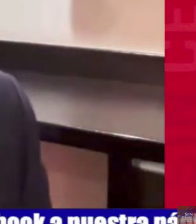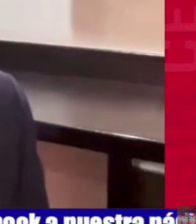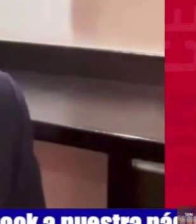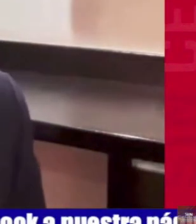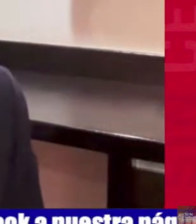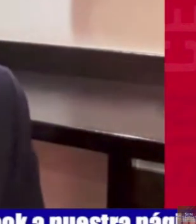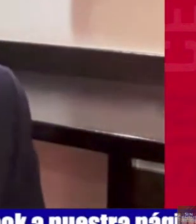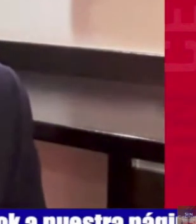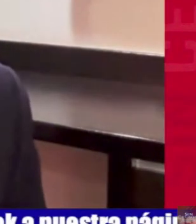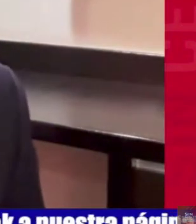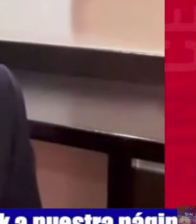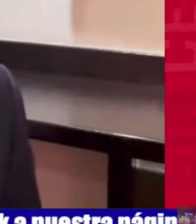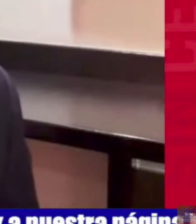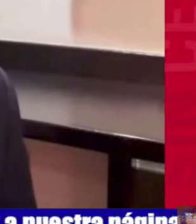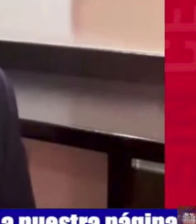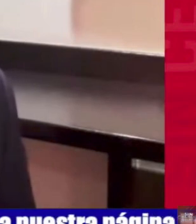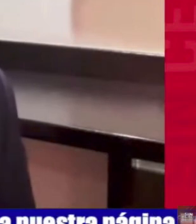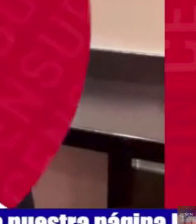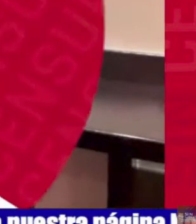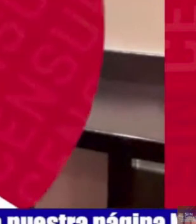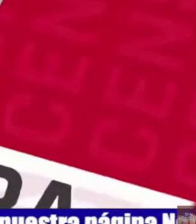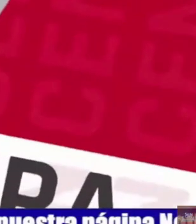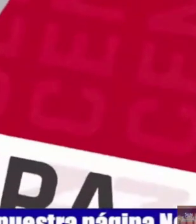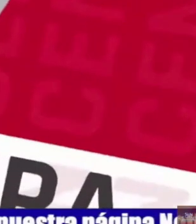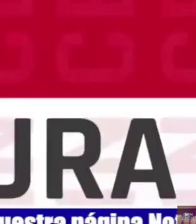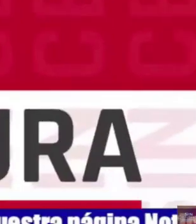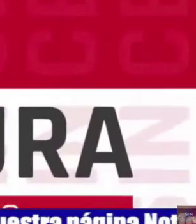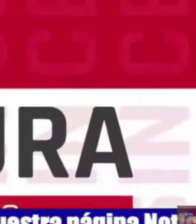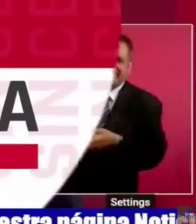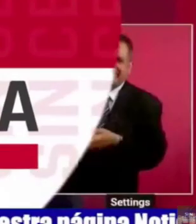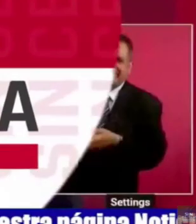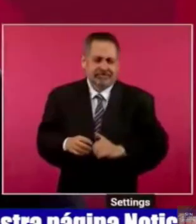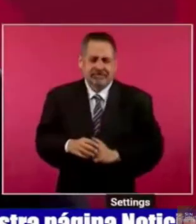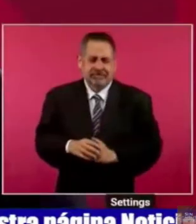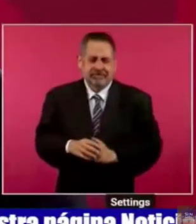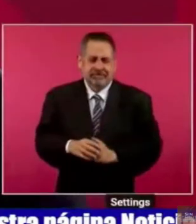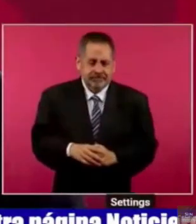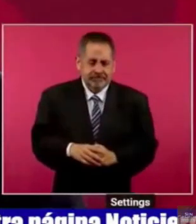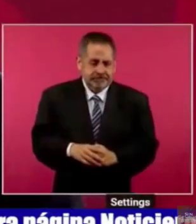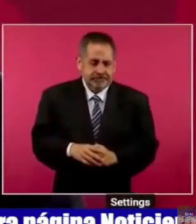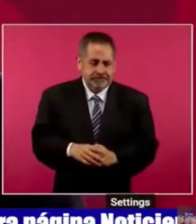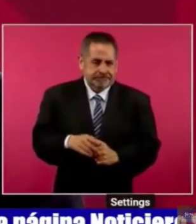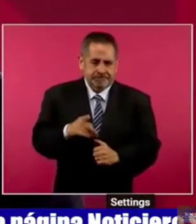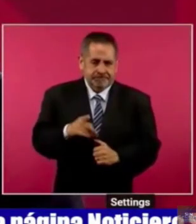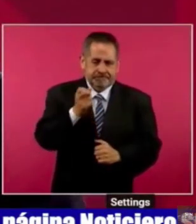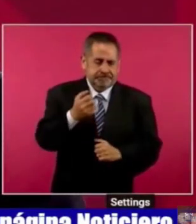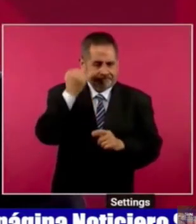Vamos a ver, escuchar lo que dijo el presidente en la mañanera. Cuando no es el plan